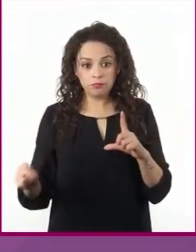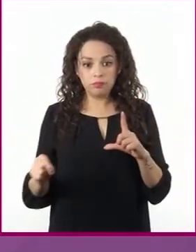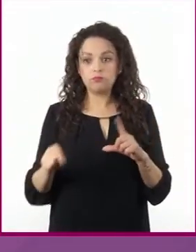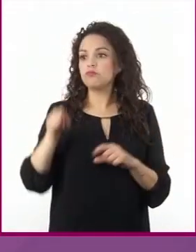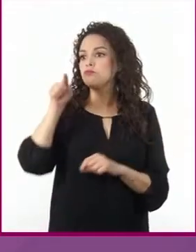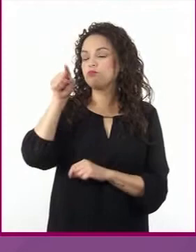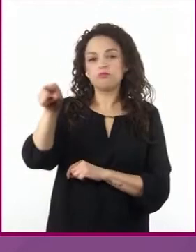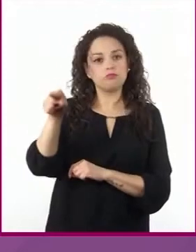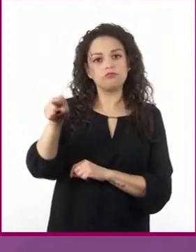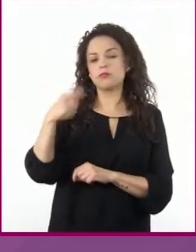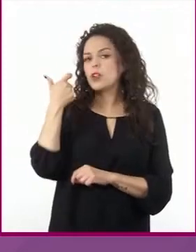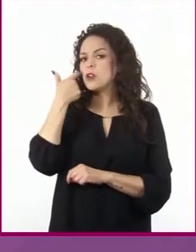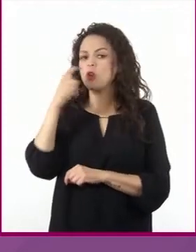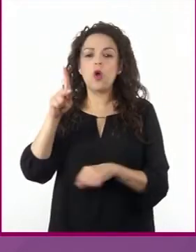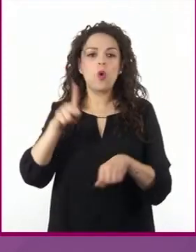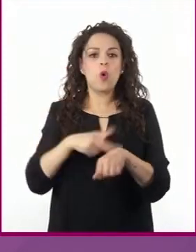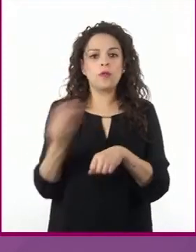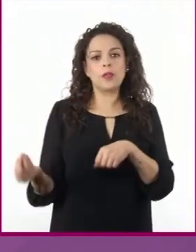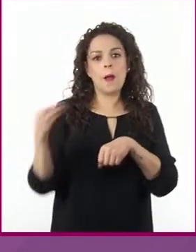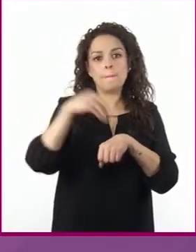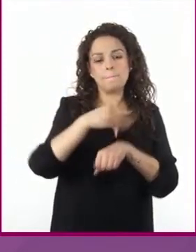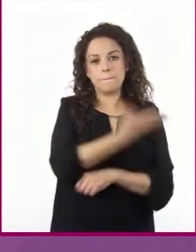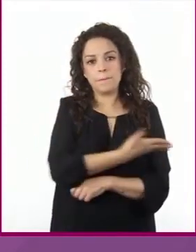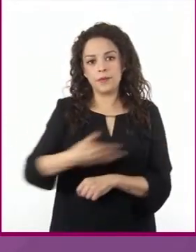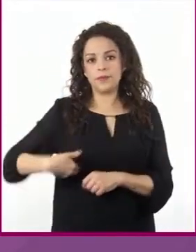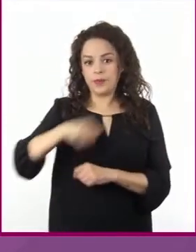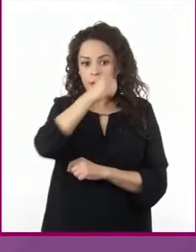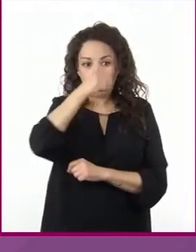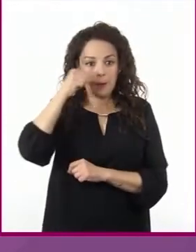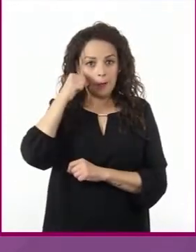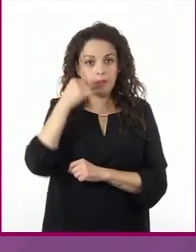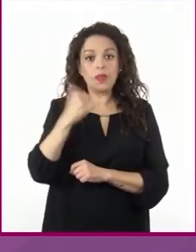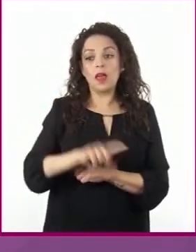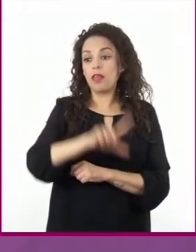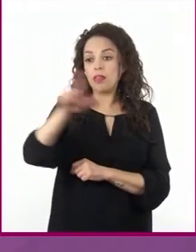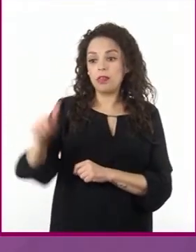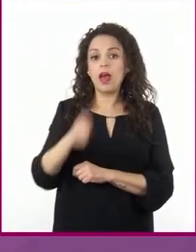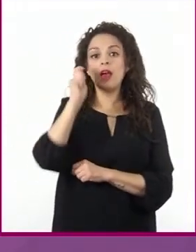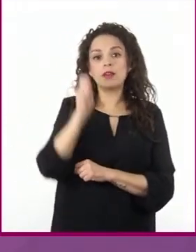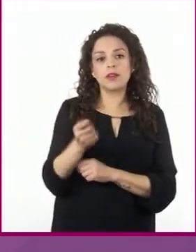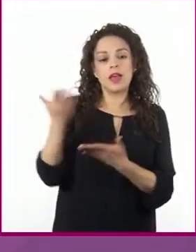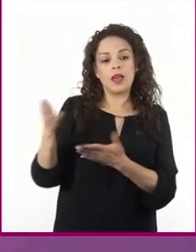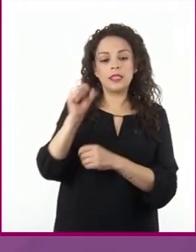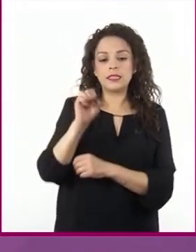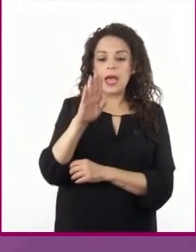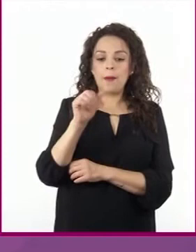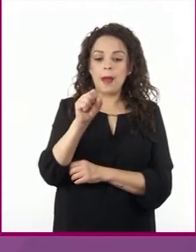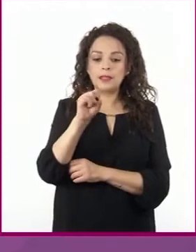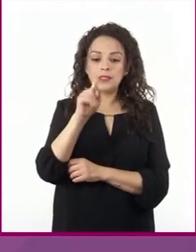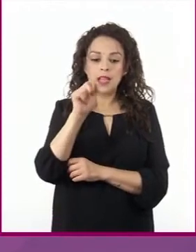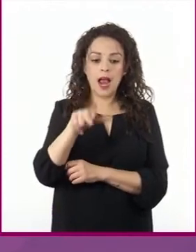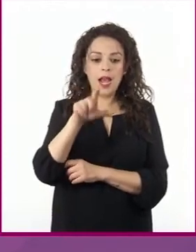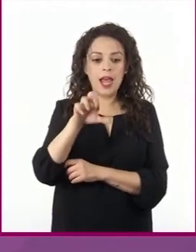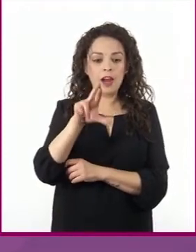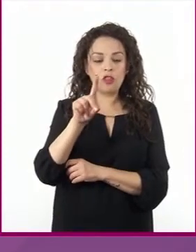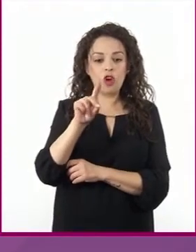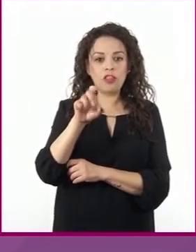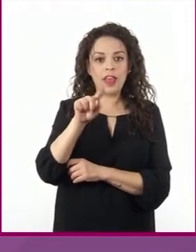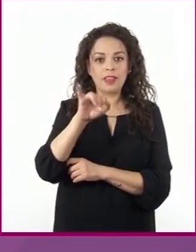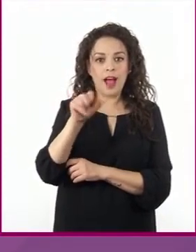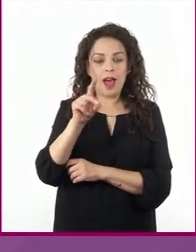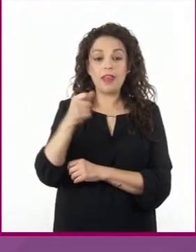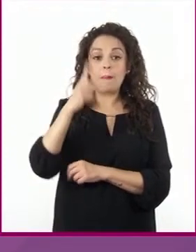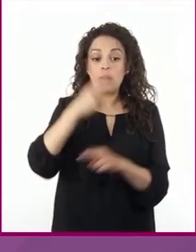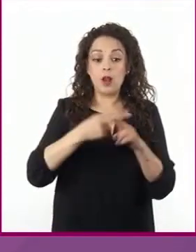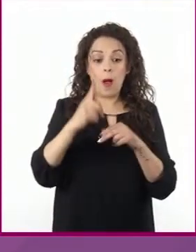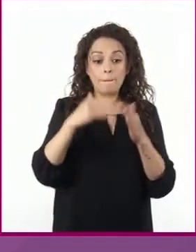presidente Benito Juárez y posteriormente a la de Sebastián Lerdo de Tejada, pero fue hasta 1876, luego